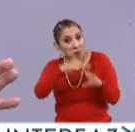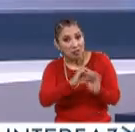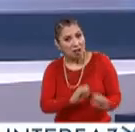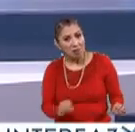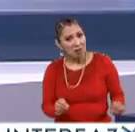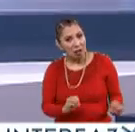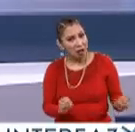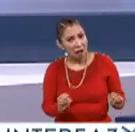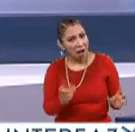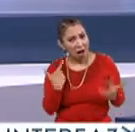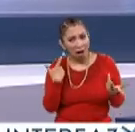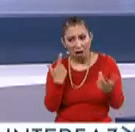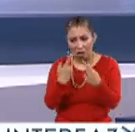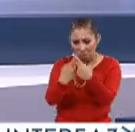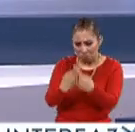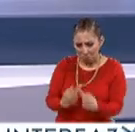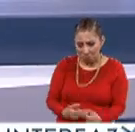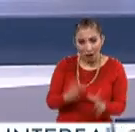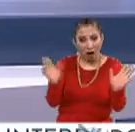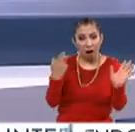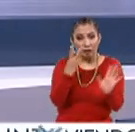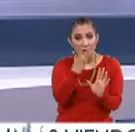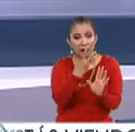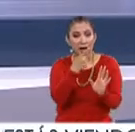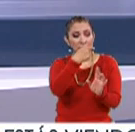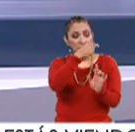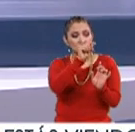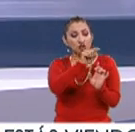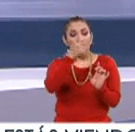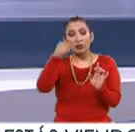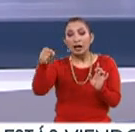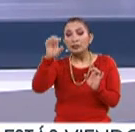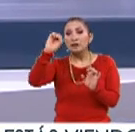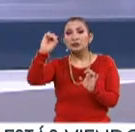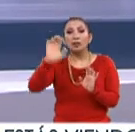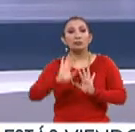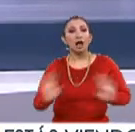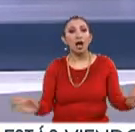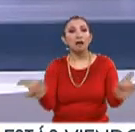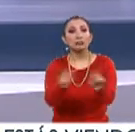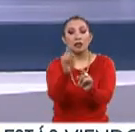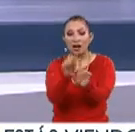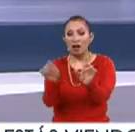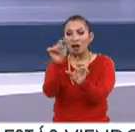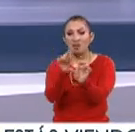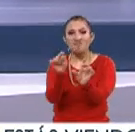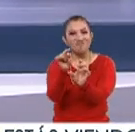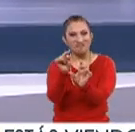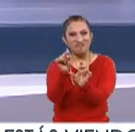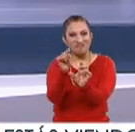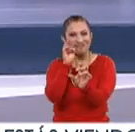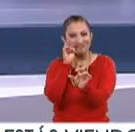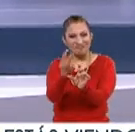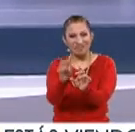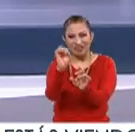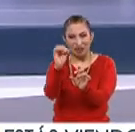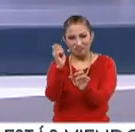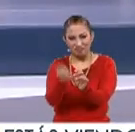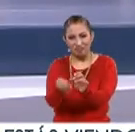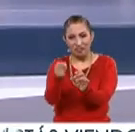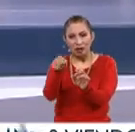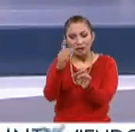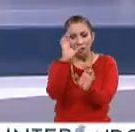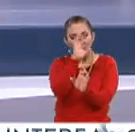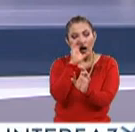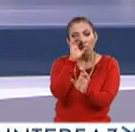nada, ninguna tablas. Y solo 3 signos, punto, raya y cero, que es el caracol. Y entonces de ahí empezó esto como